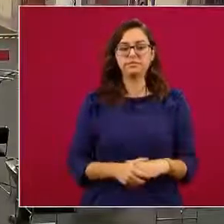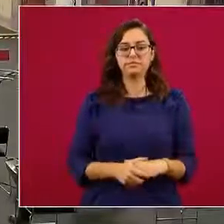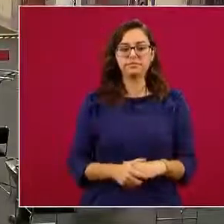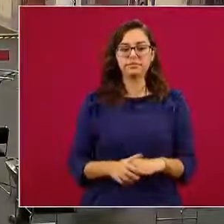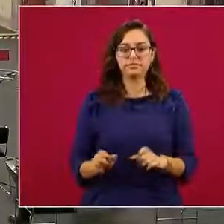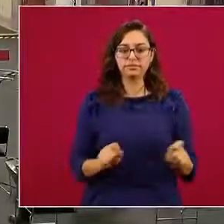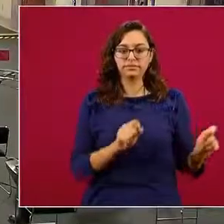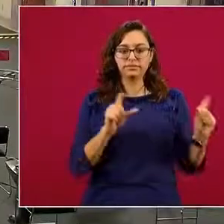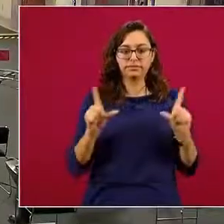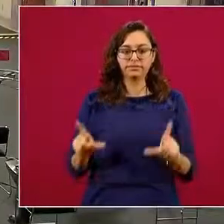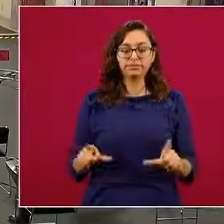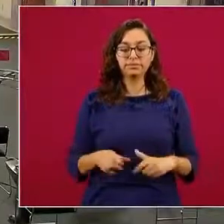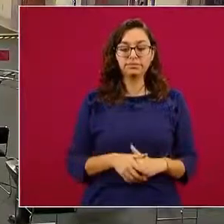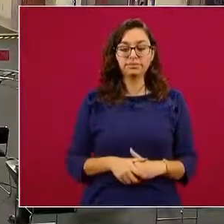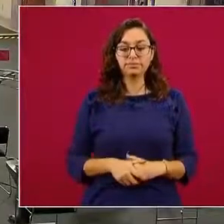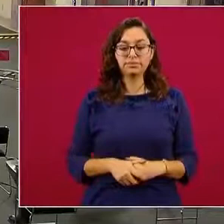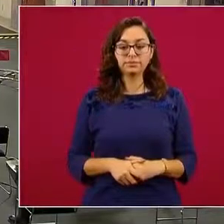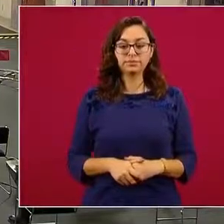siguiente, por favor.